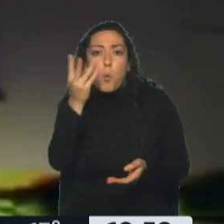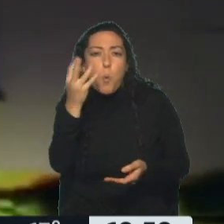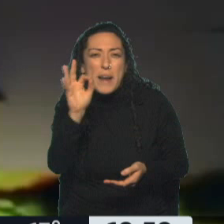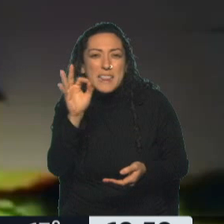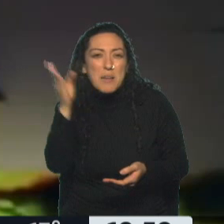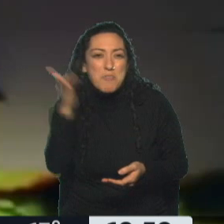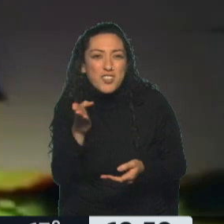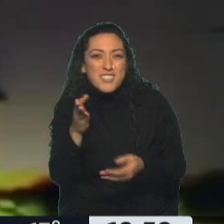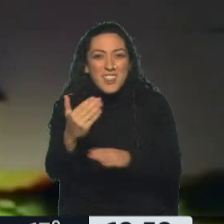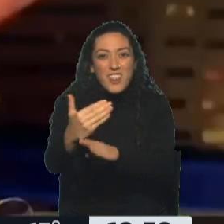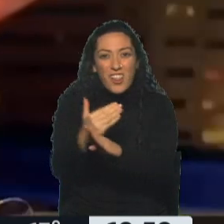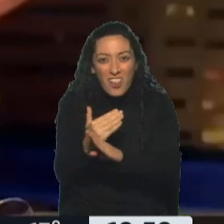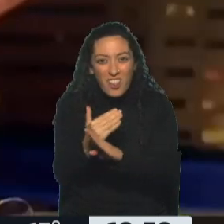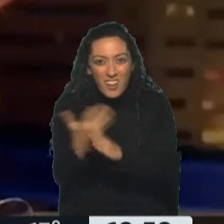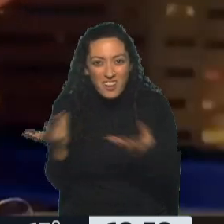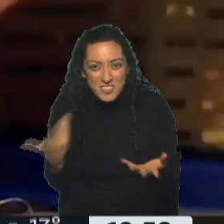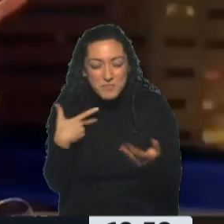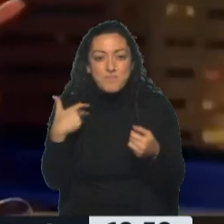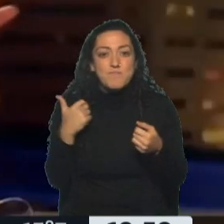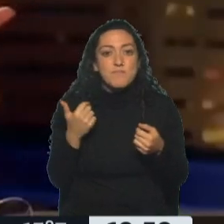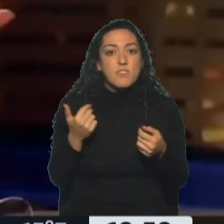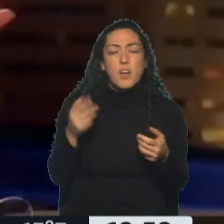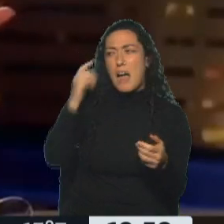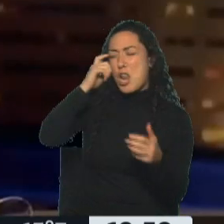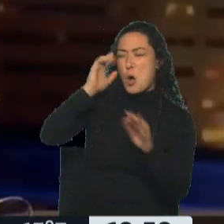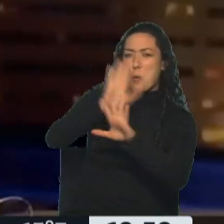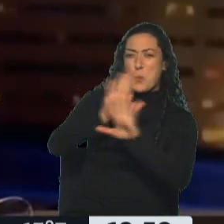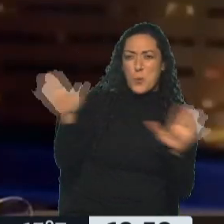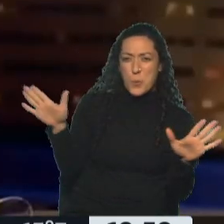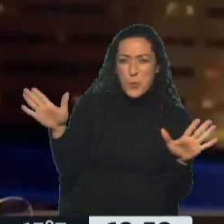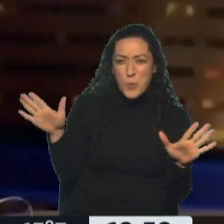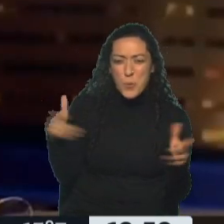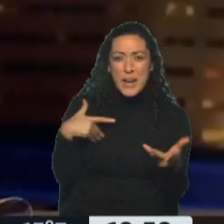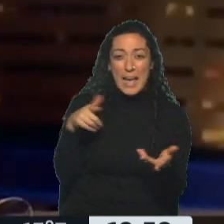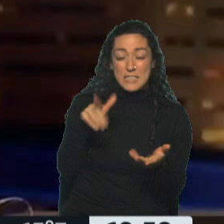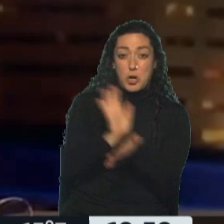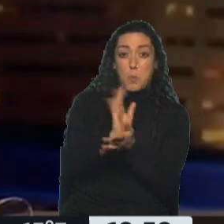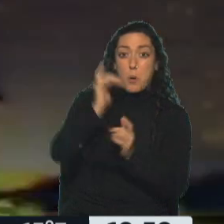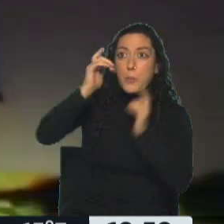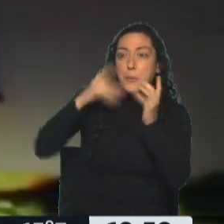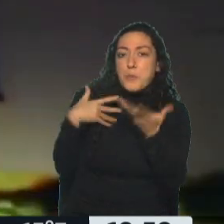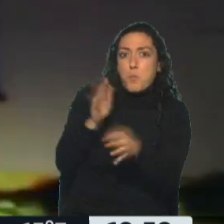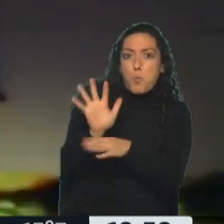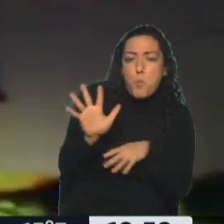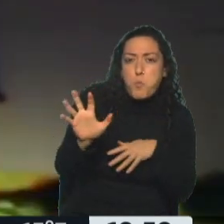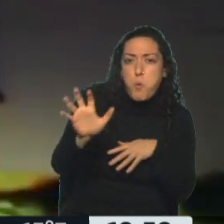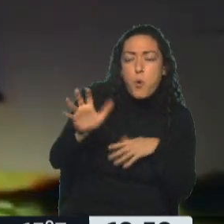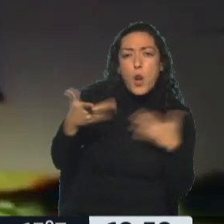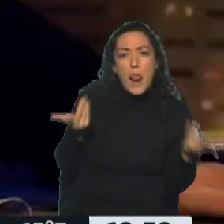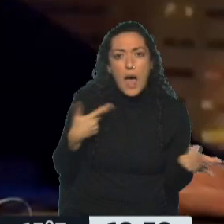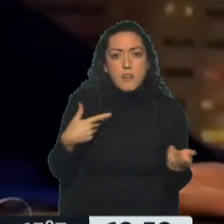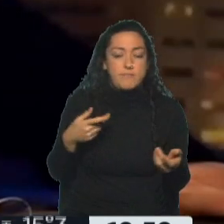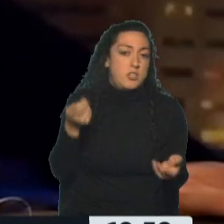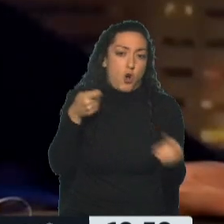40% lo que gana líquido. No es capaz de pagar. ¡La locura! Eso genera la ilusión, la burla.